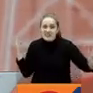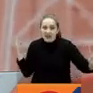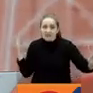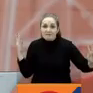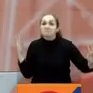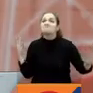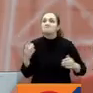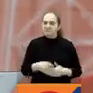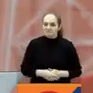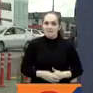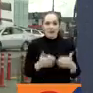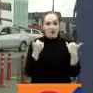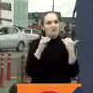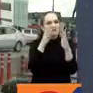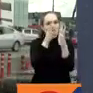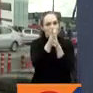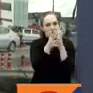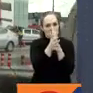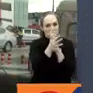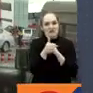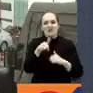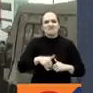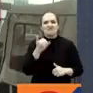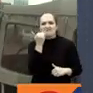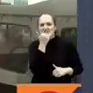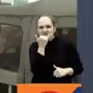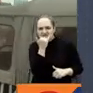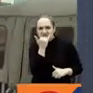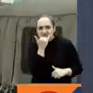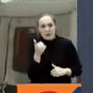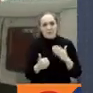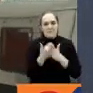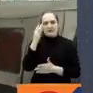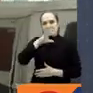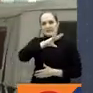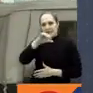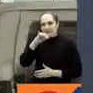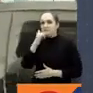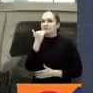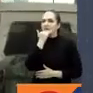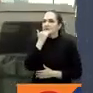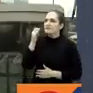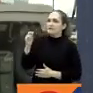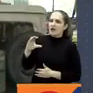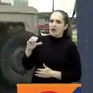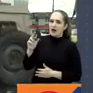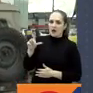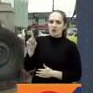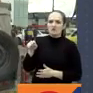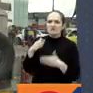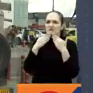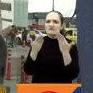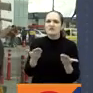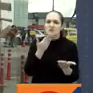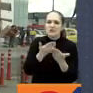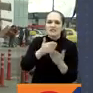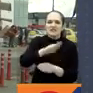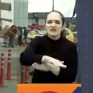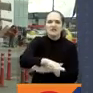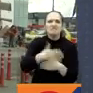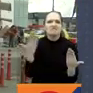desde varios puntos del país con información de la jornada. Empezamos con Cali. Carlos Gutiérrez, buenas tardes. ¿Cómo avanza en la ciudad?